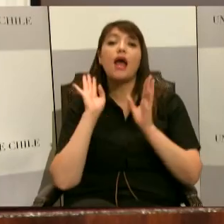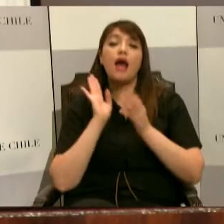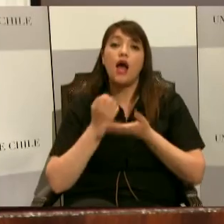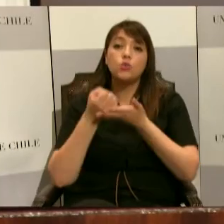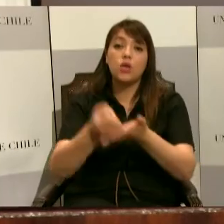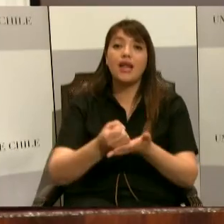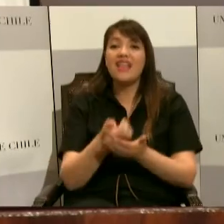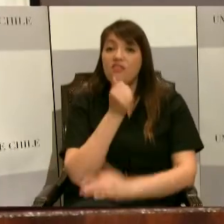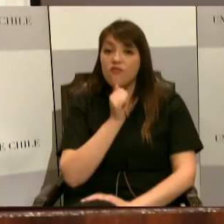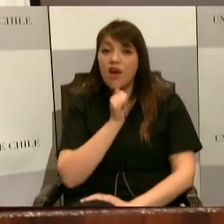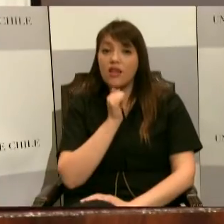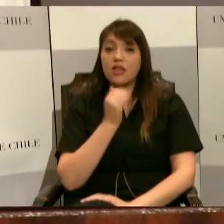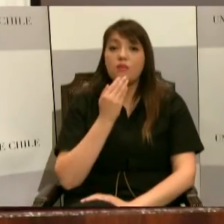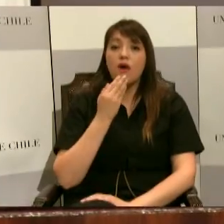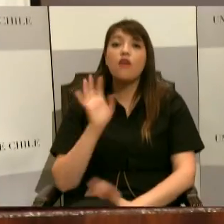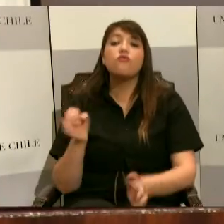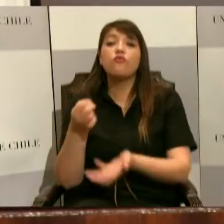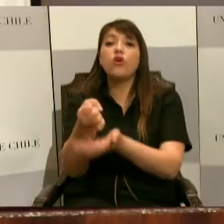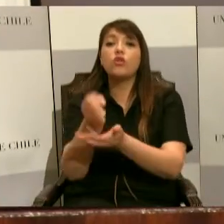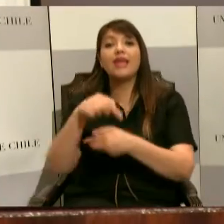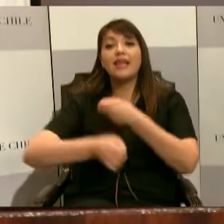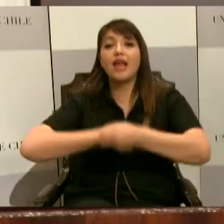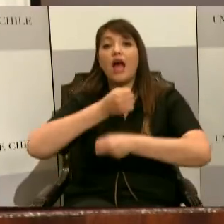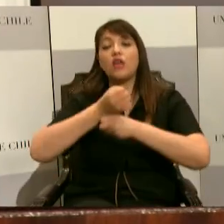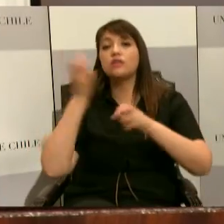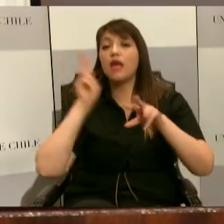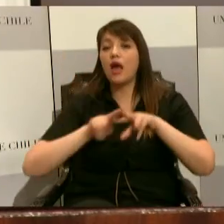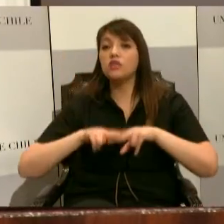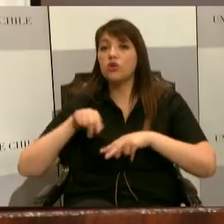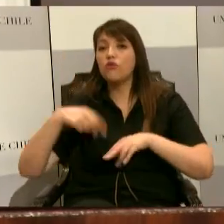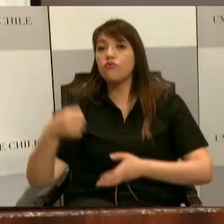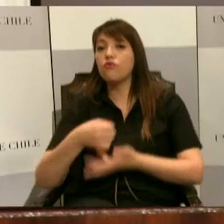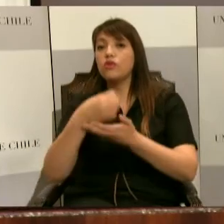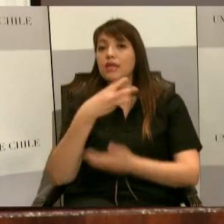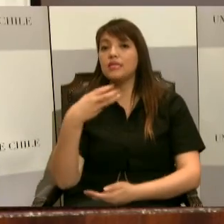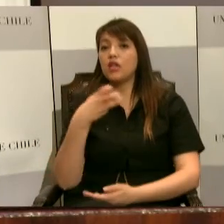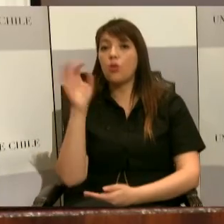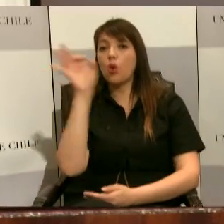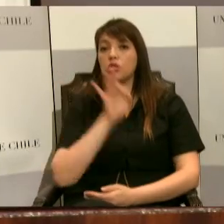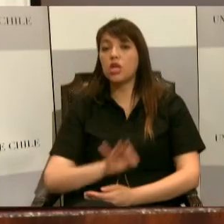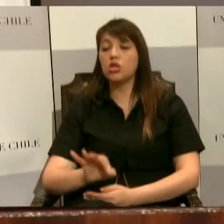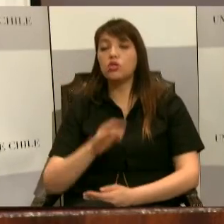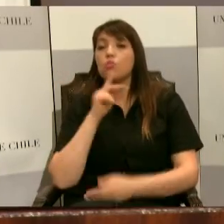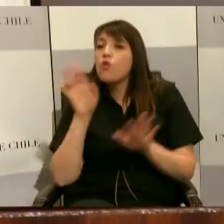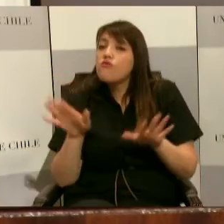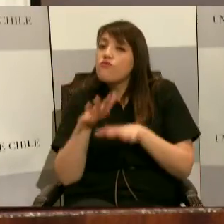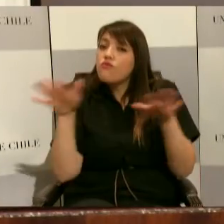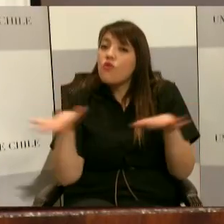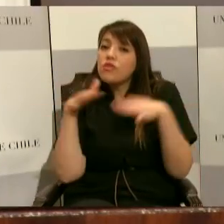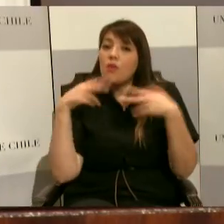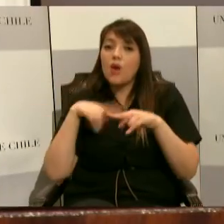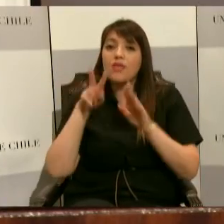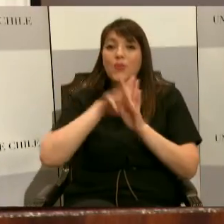apoyar iniciativas como los proyectos de Enlace Fondesit, que este año vienen incrementando sus fondos en un 300%. Nos hemos esforzado por desarrollar